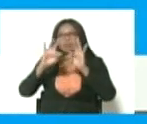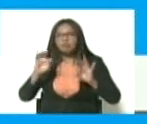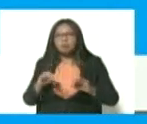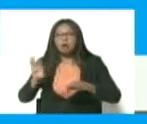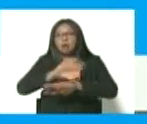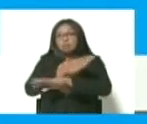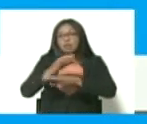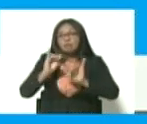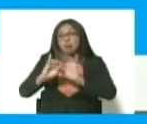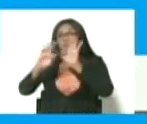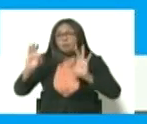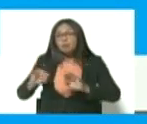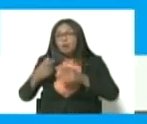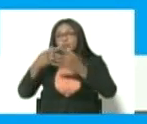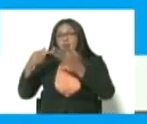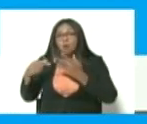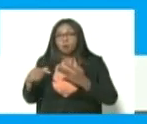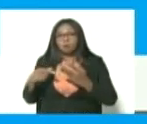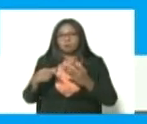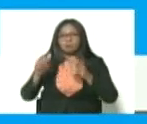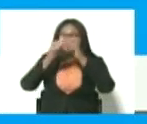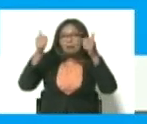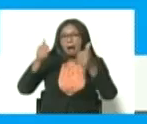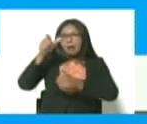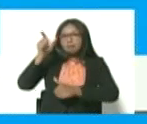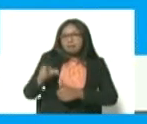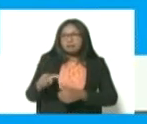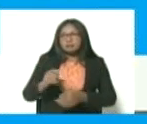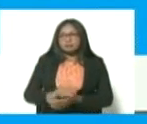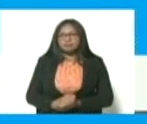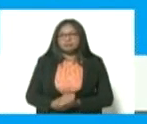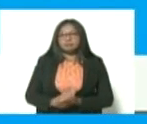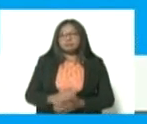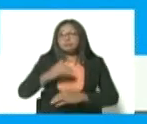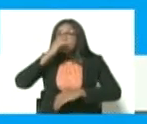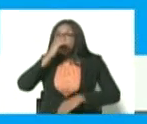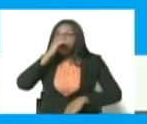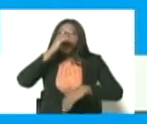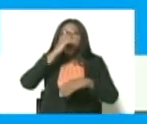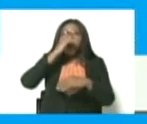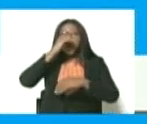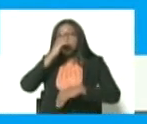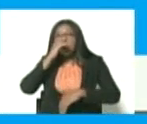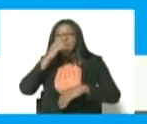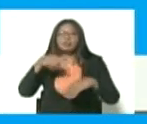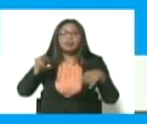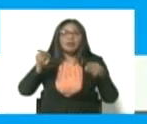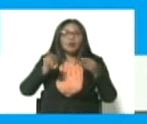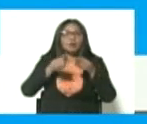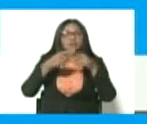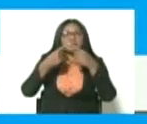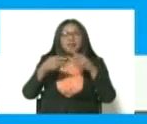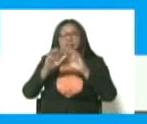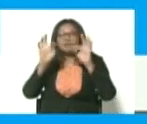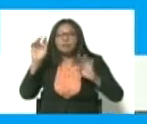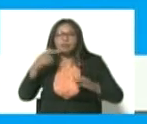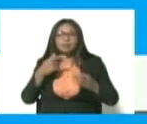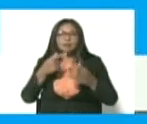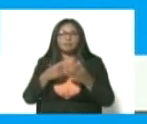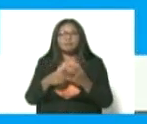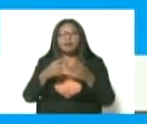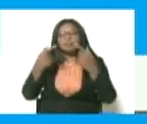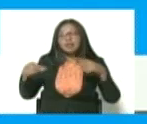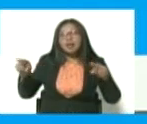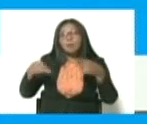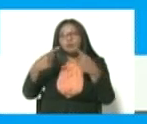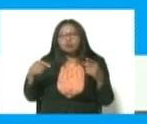todos los raperos. El rap es un, como otros géneros de la música